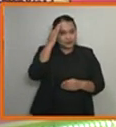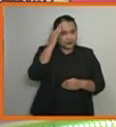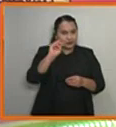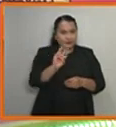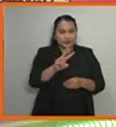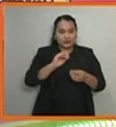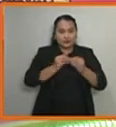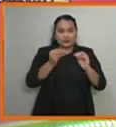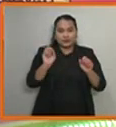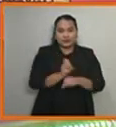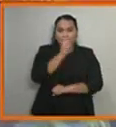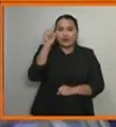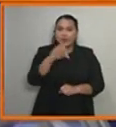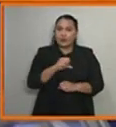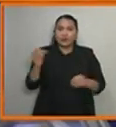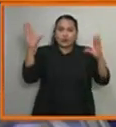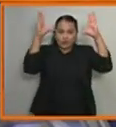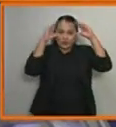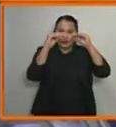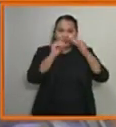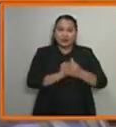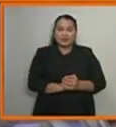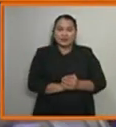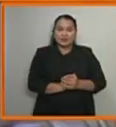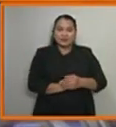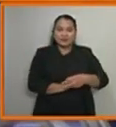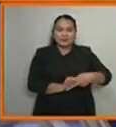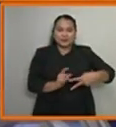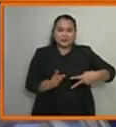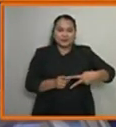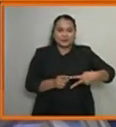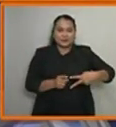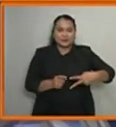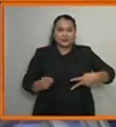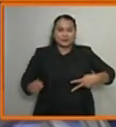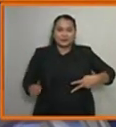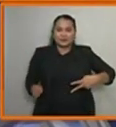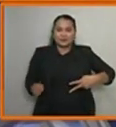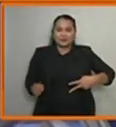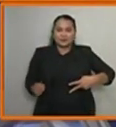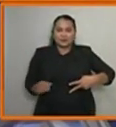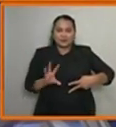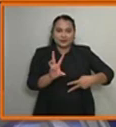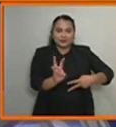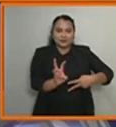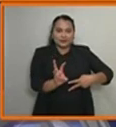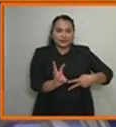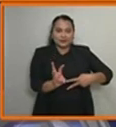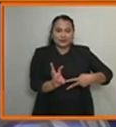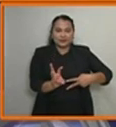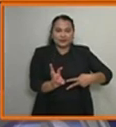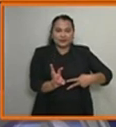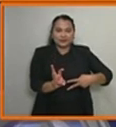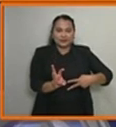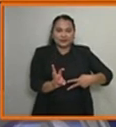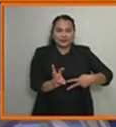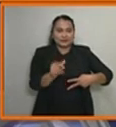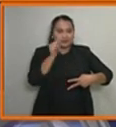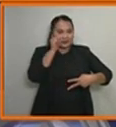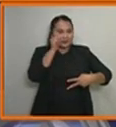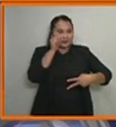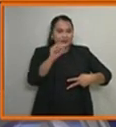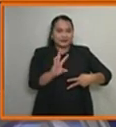números favorecidos para esta bella noche. Primer número ganador, su primer dígito, este es el 6. Segundo dígito,